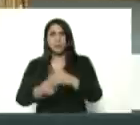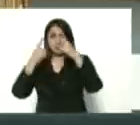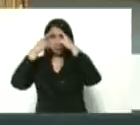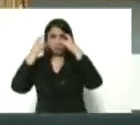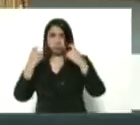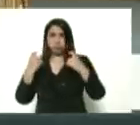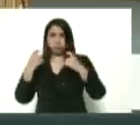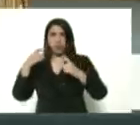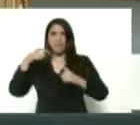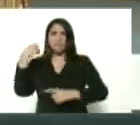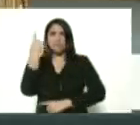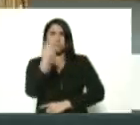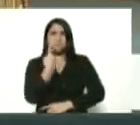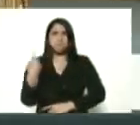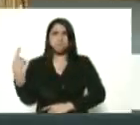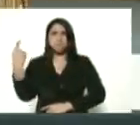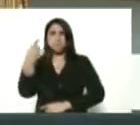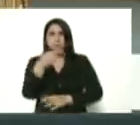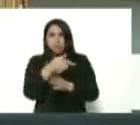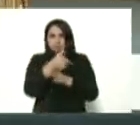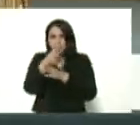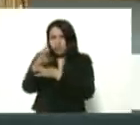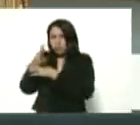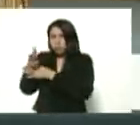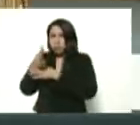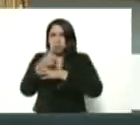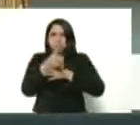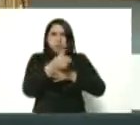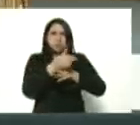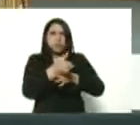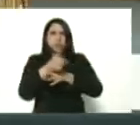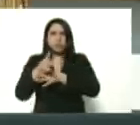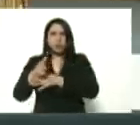de helicópteros artillados en combate nocturno